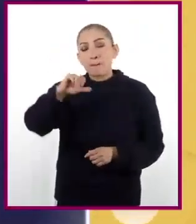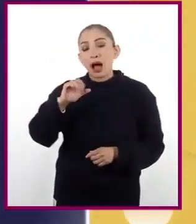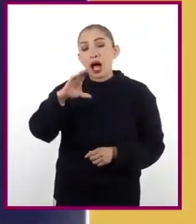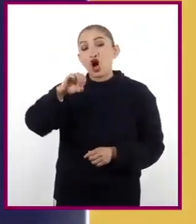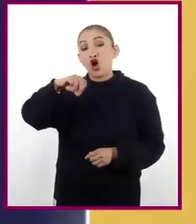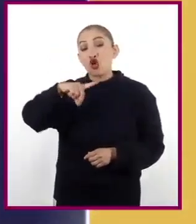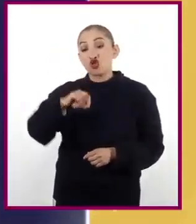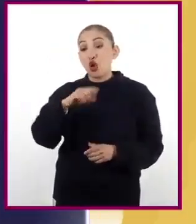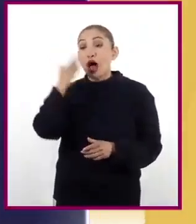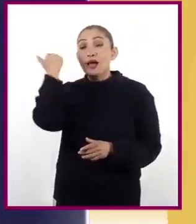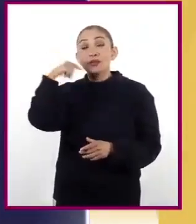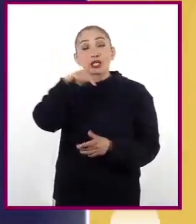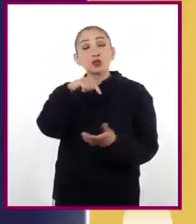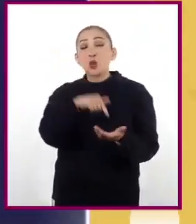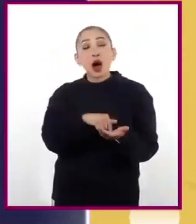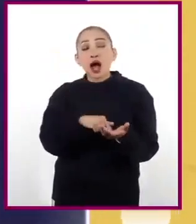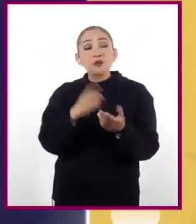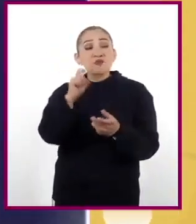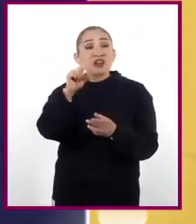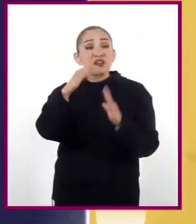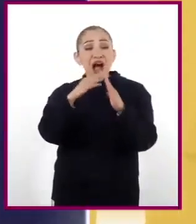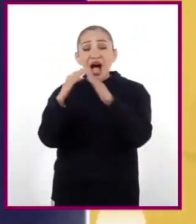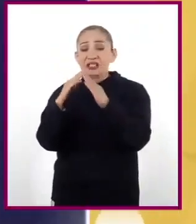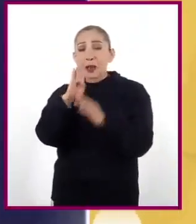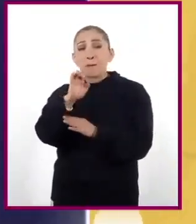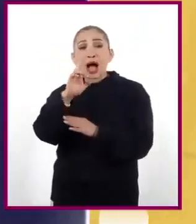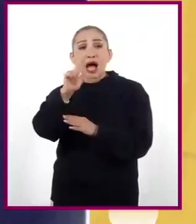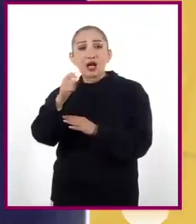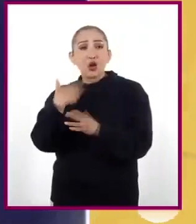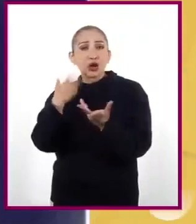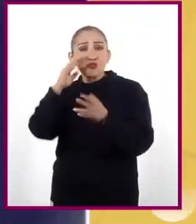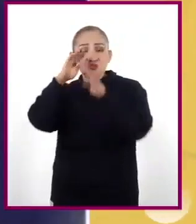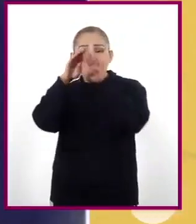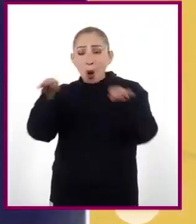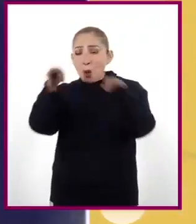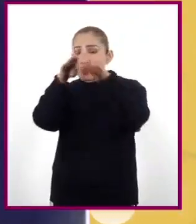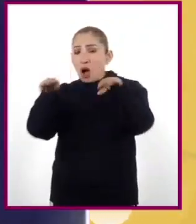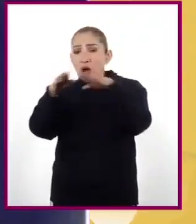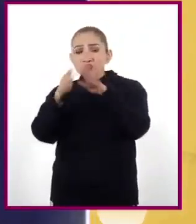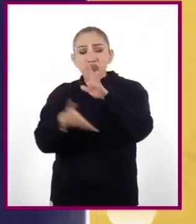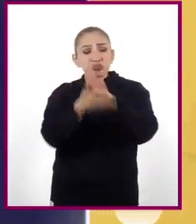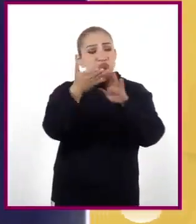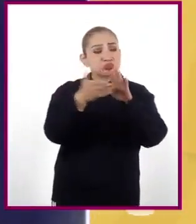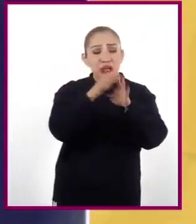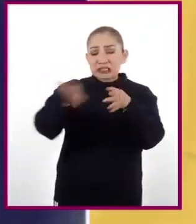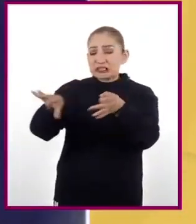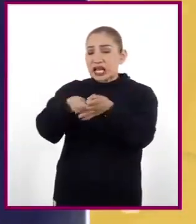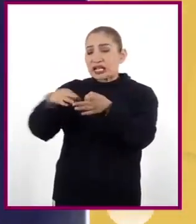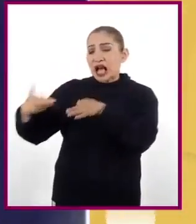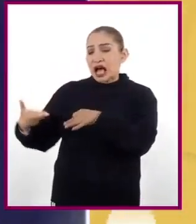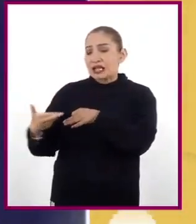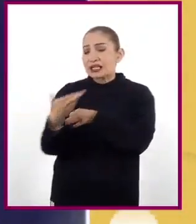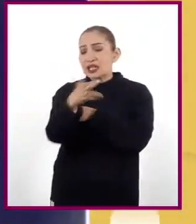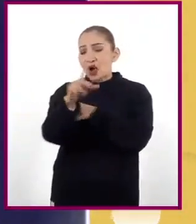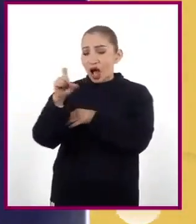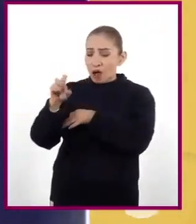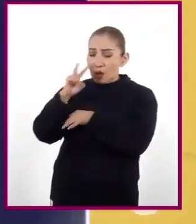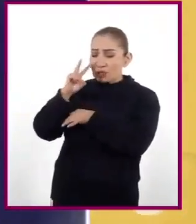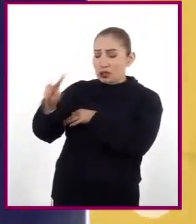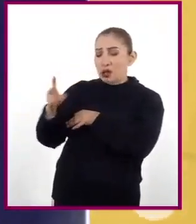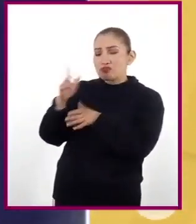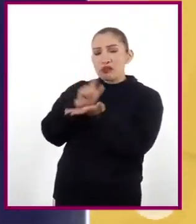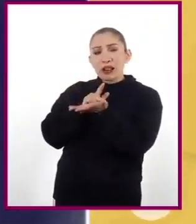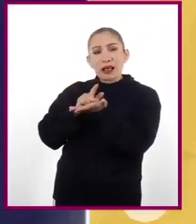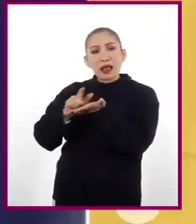era entonces una aldea de 20 casas de barro y caña brava, construidas a la orilla de un río de aguas